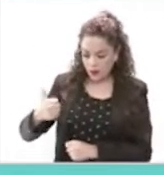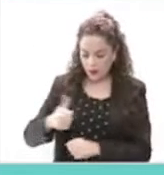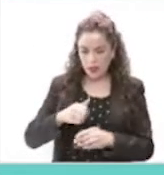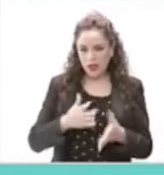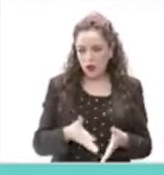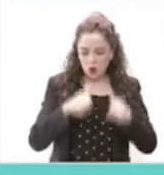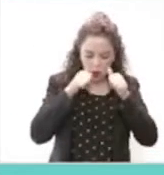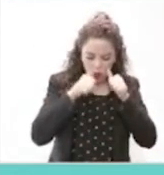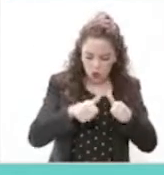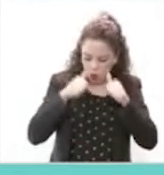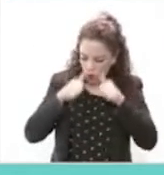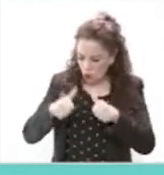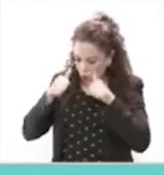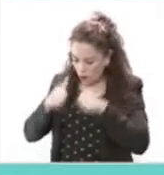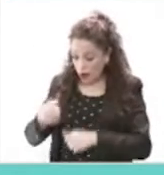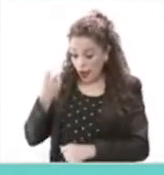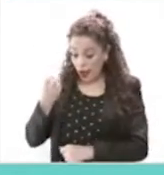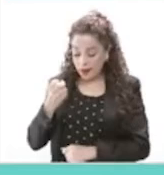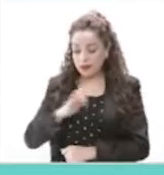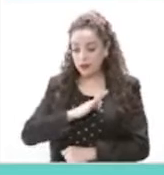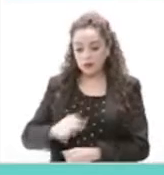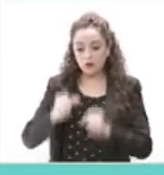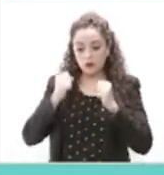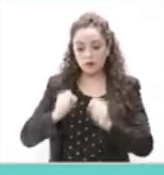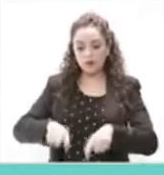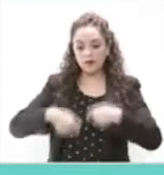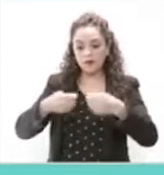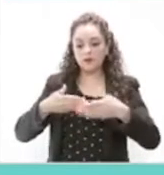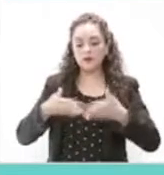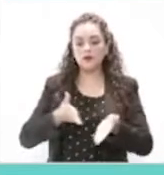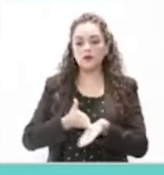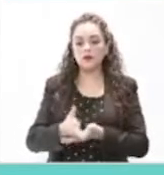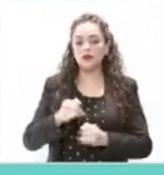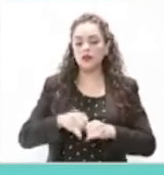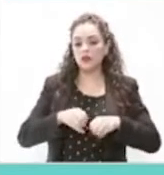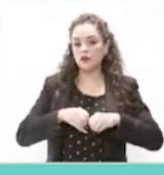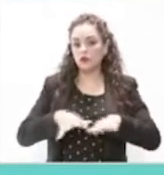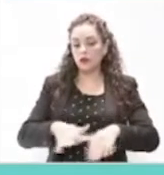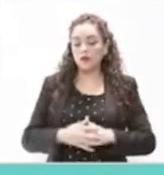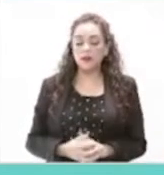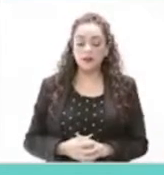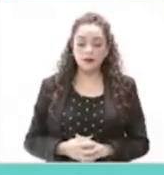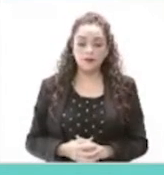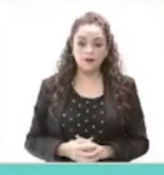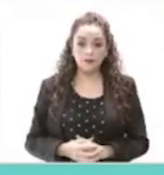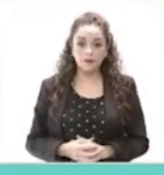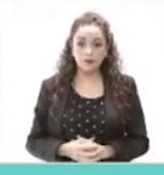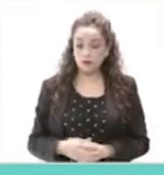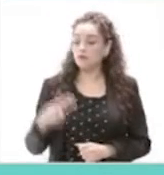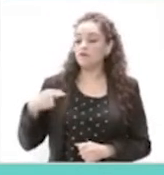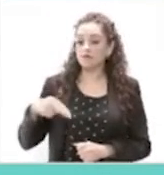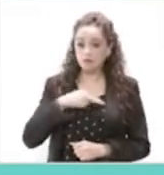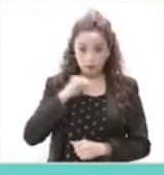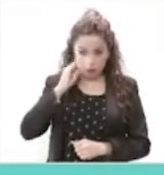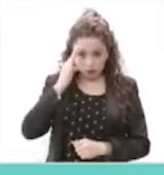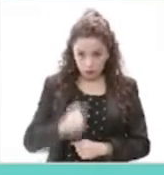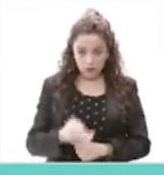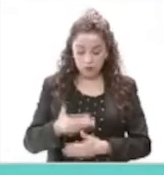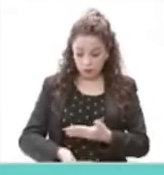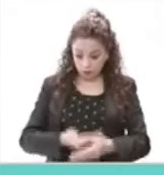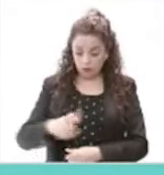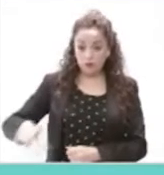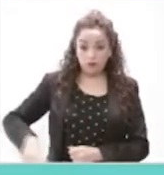de las mismas como se logra garantizar el acceso a la información. Sin duda, y así lo asumimos como servidores